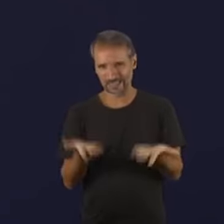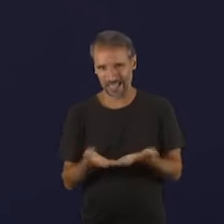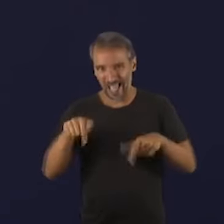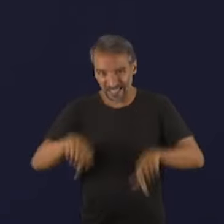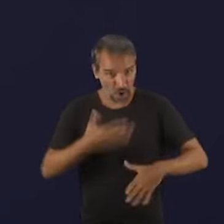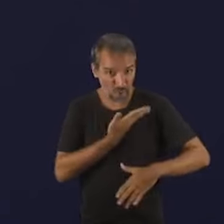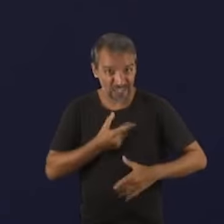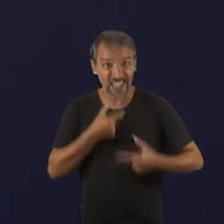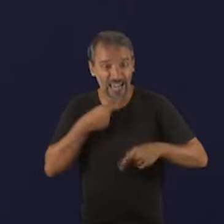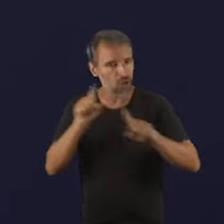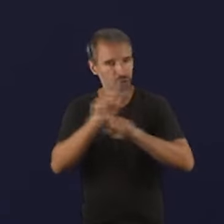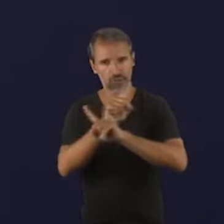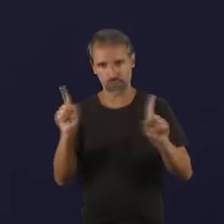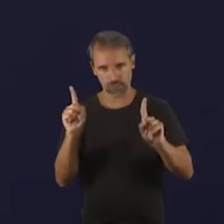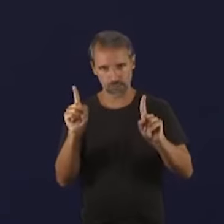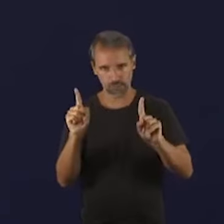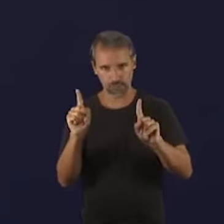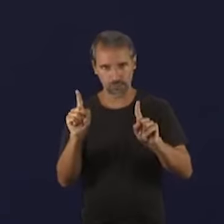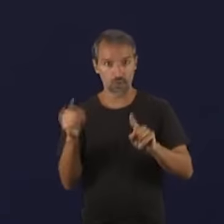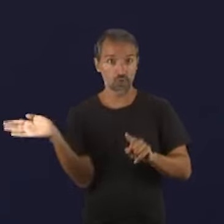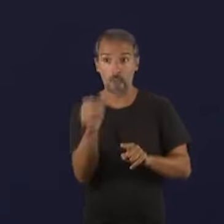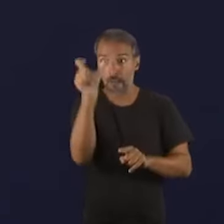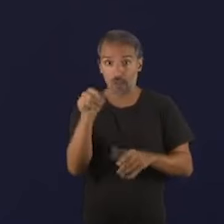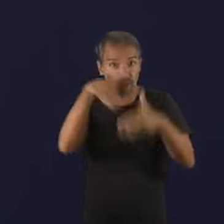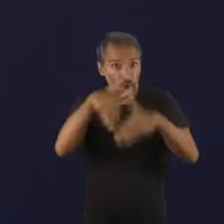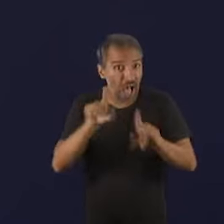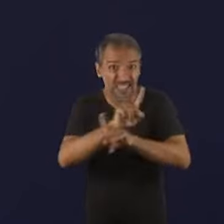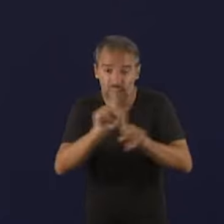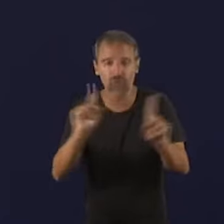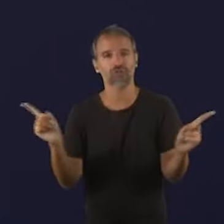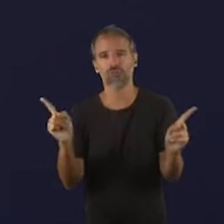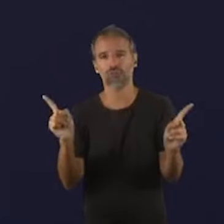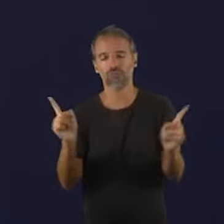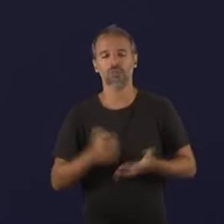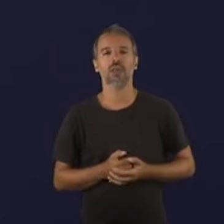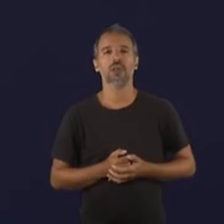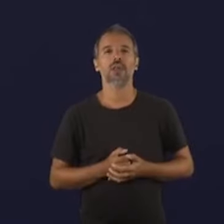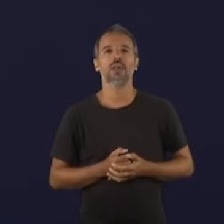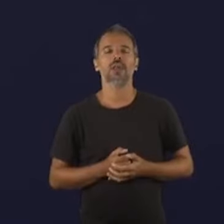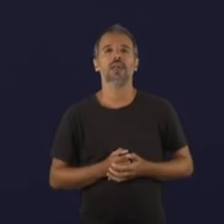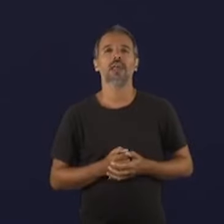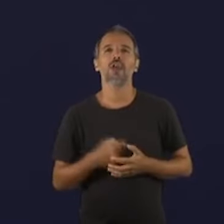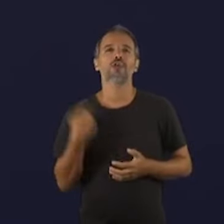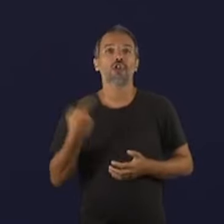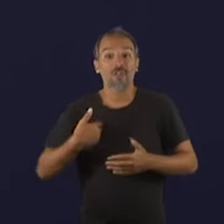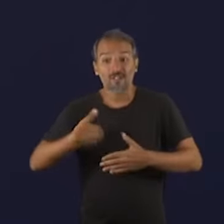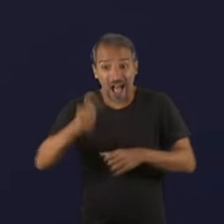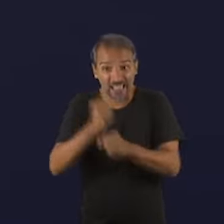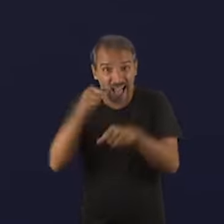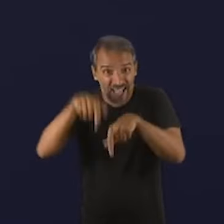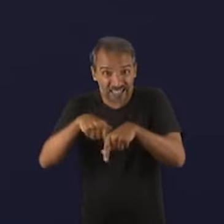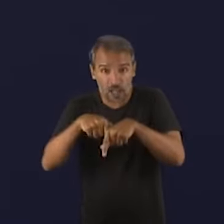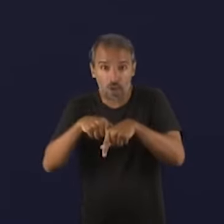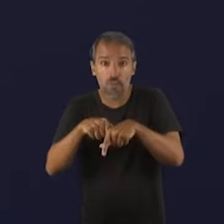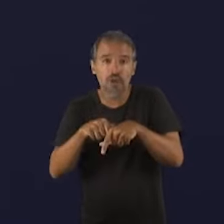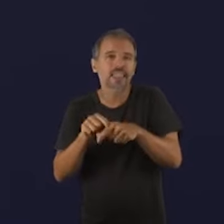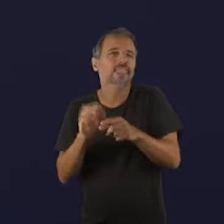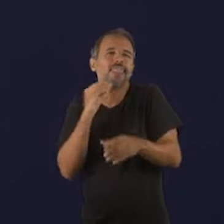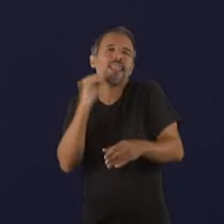gobierno no es parte de lo que votó la gente y no es lo que vamos a hacer jamás